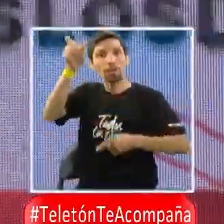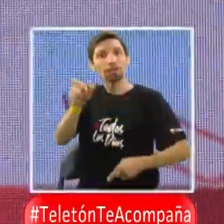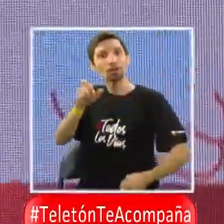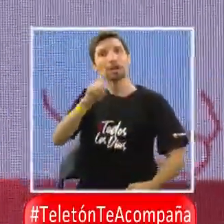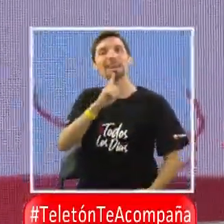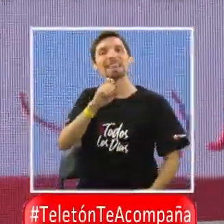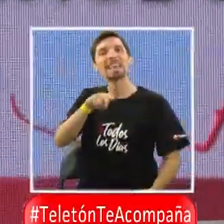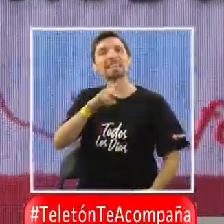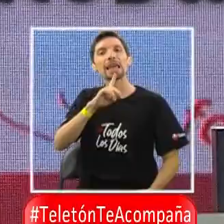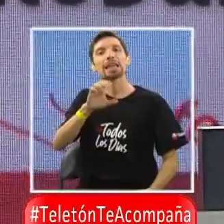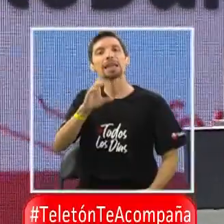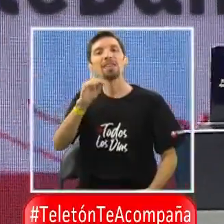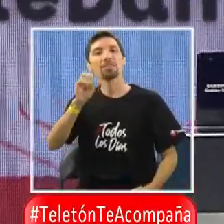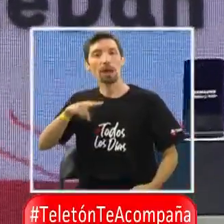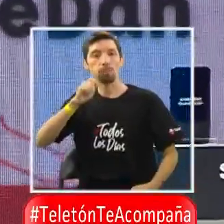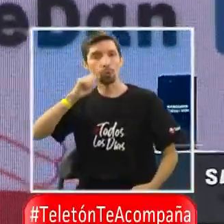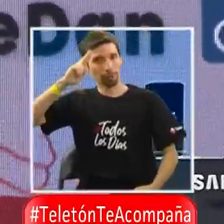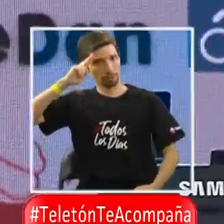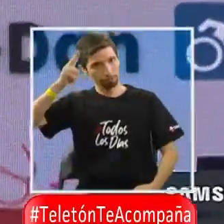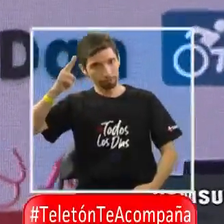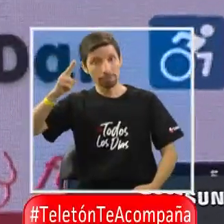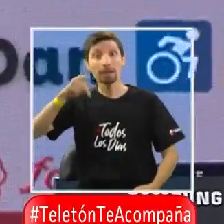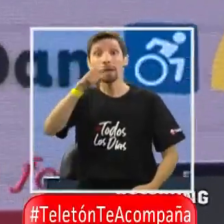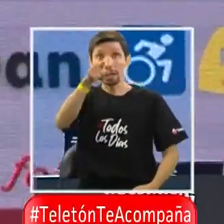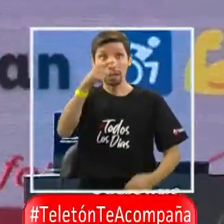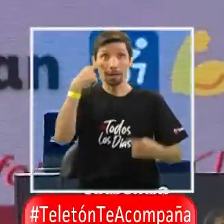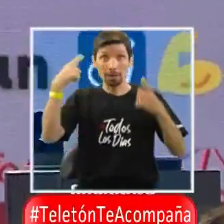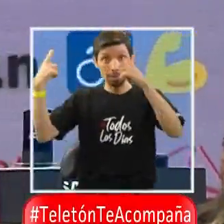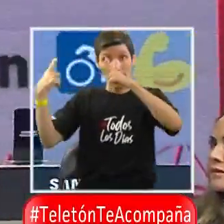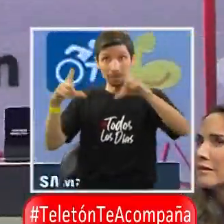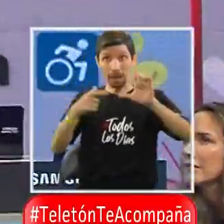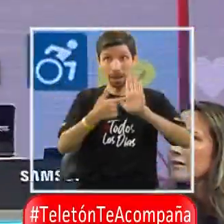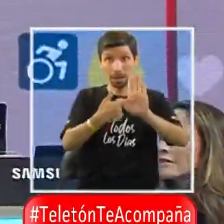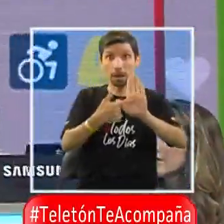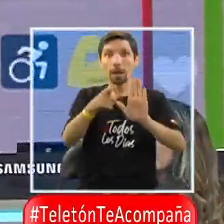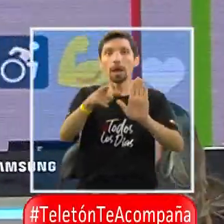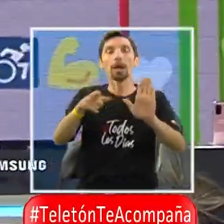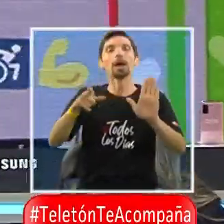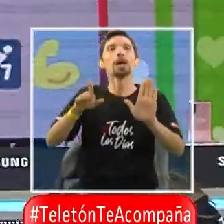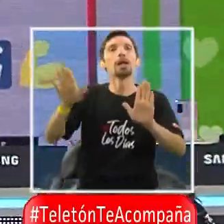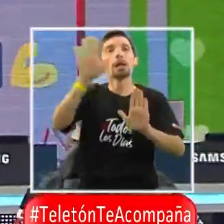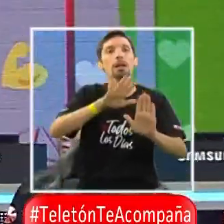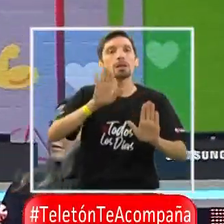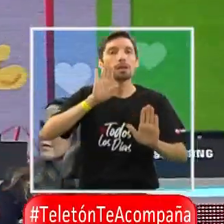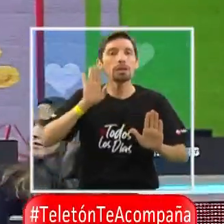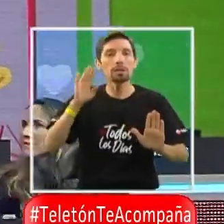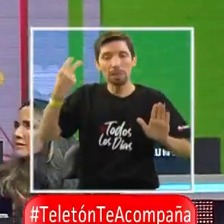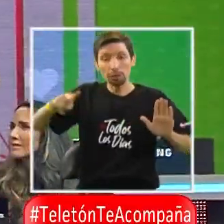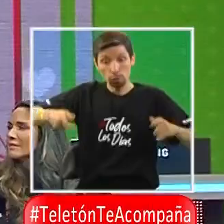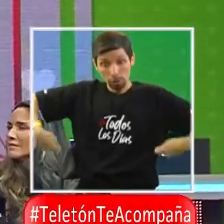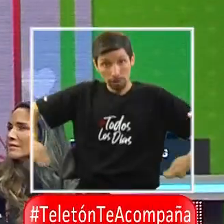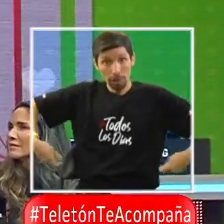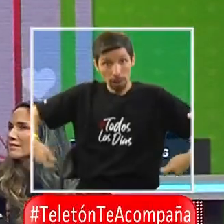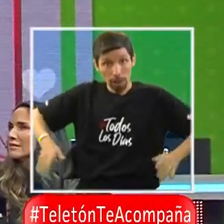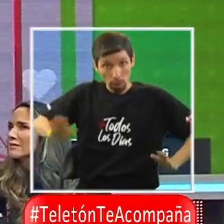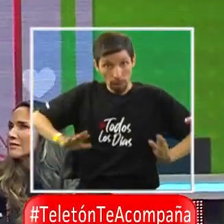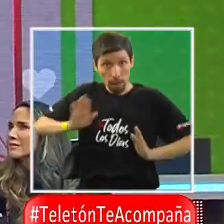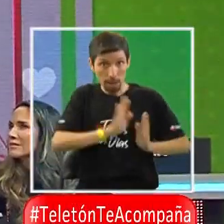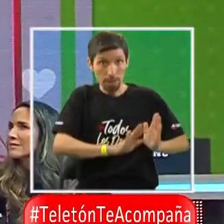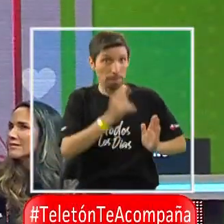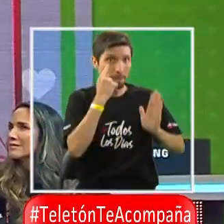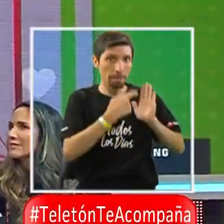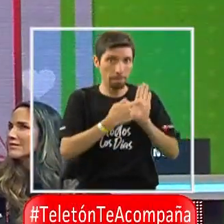él, que estamos viendo aquí en pantalla, limpia. Higieniza su silla de ruedas. Los quiero invitar a